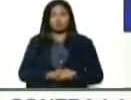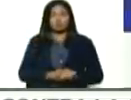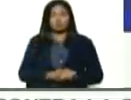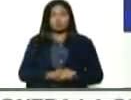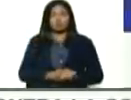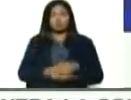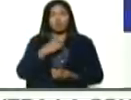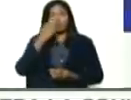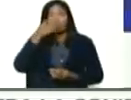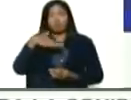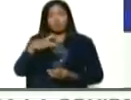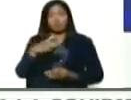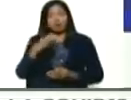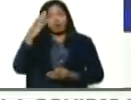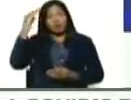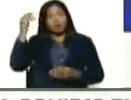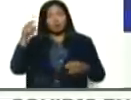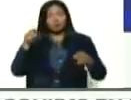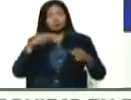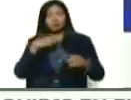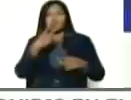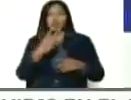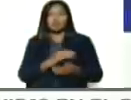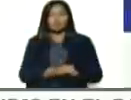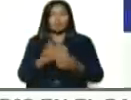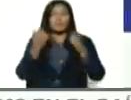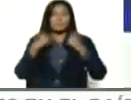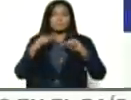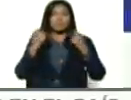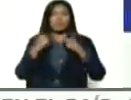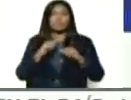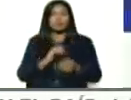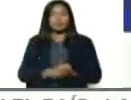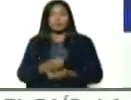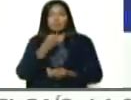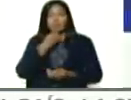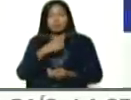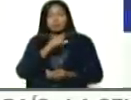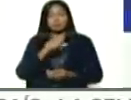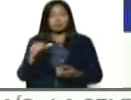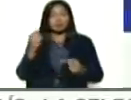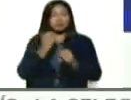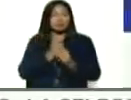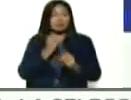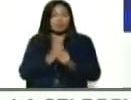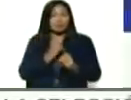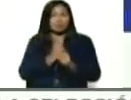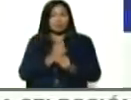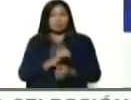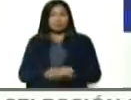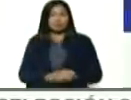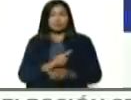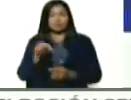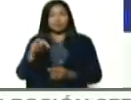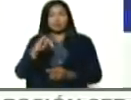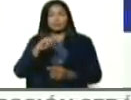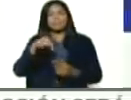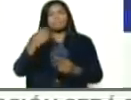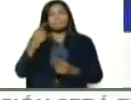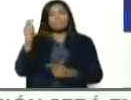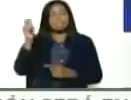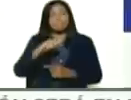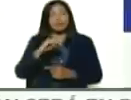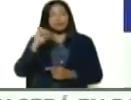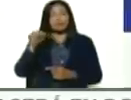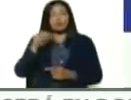pueblo es la voz de dios bueno vamos a prepararnos buena semana de trabajo viene el mes de junio el